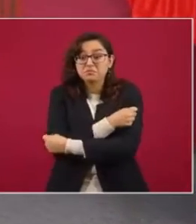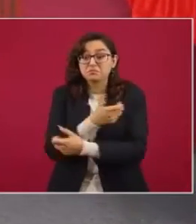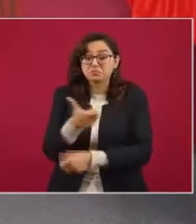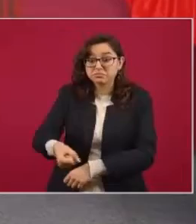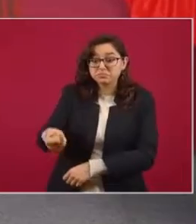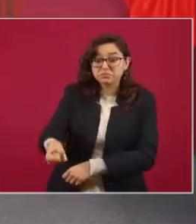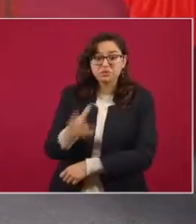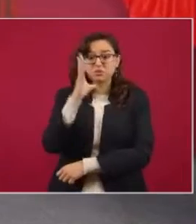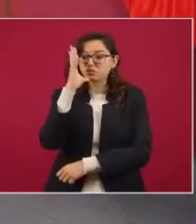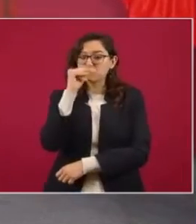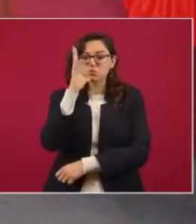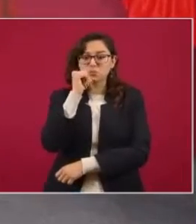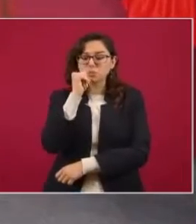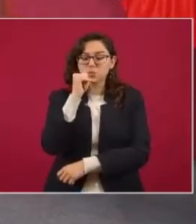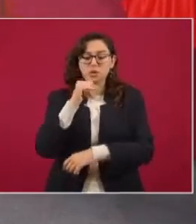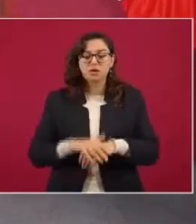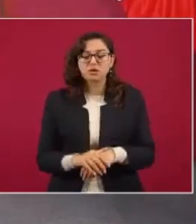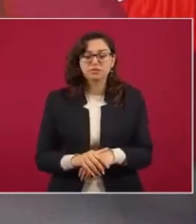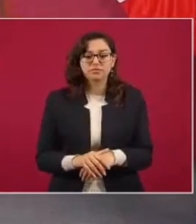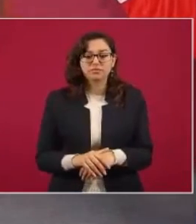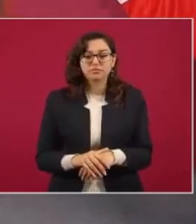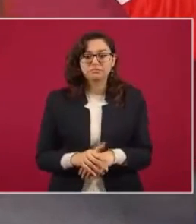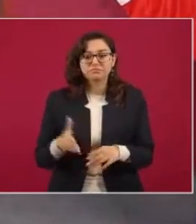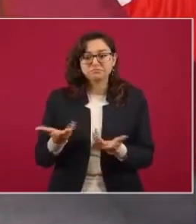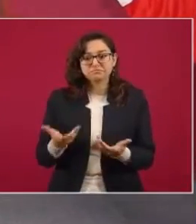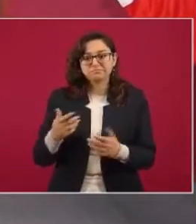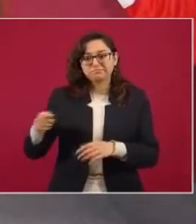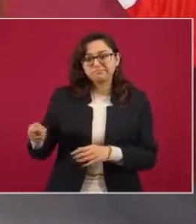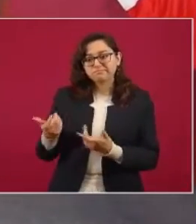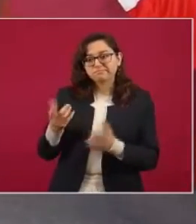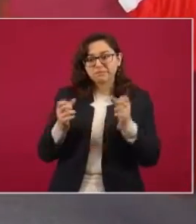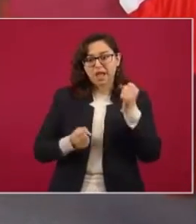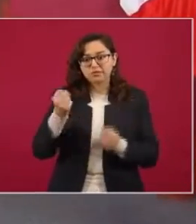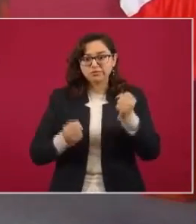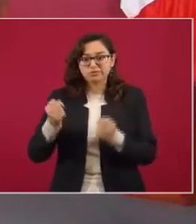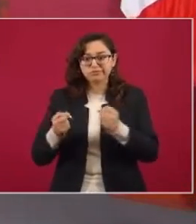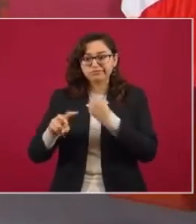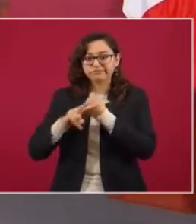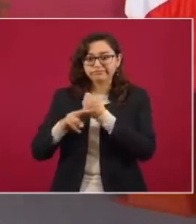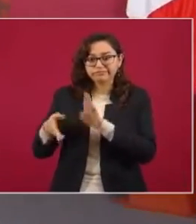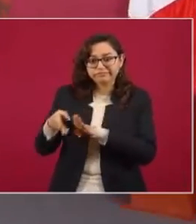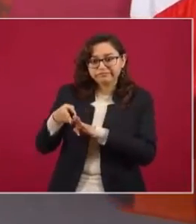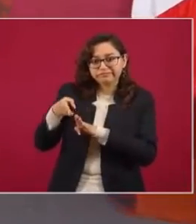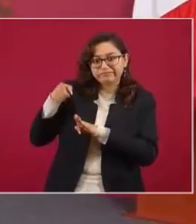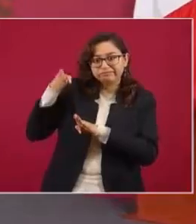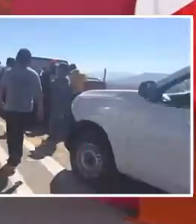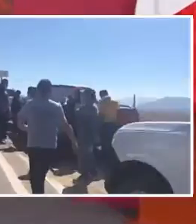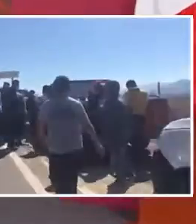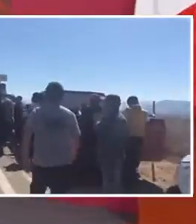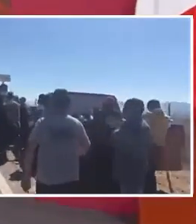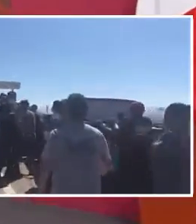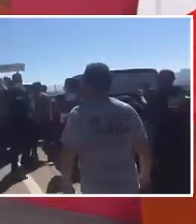saludarlas de mano. En la camioneta pues tengo que poner el vidrio. Es de lo más incómodo,